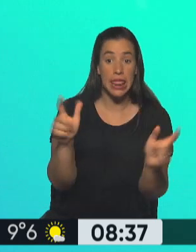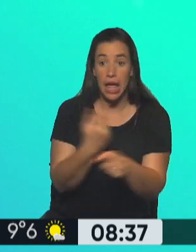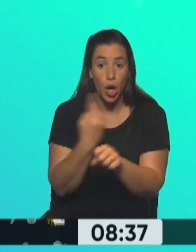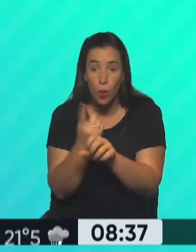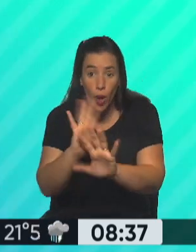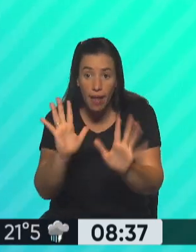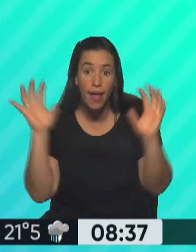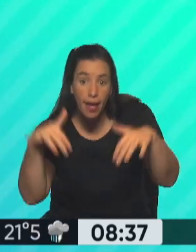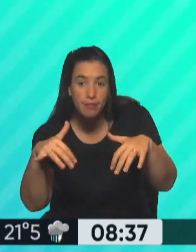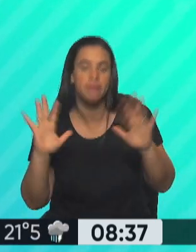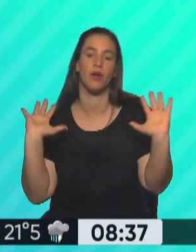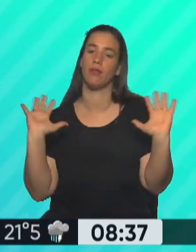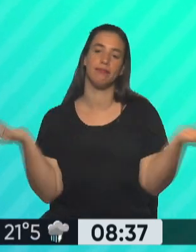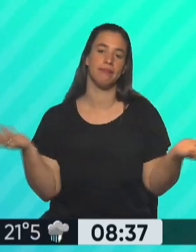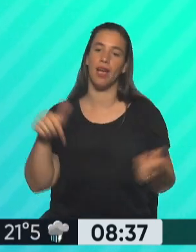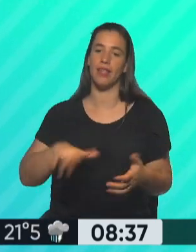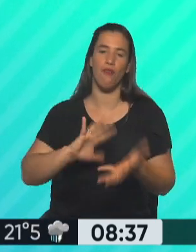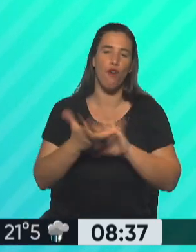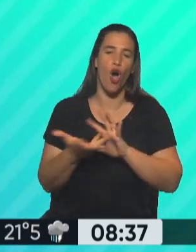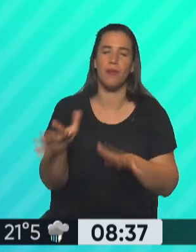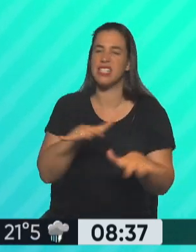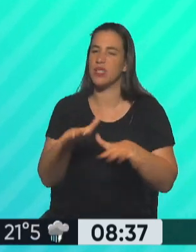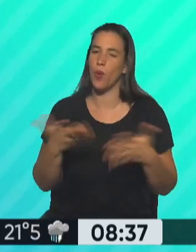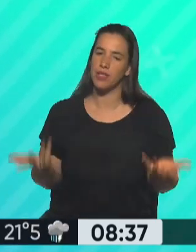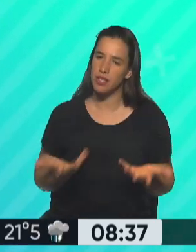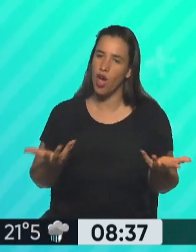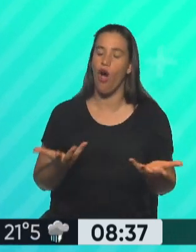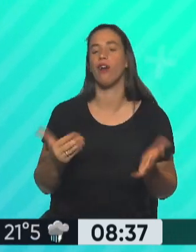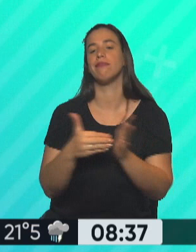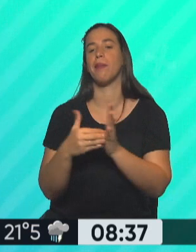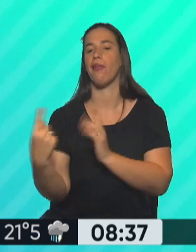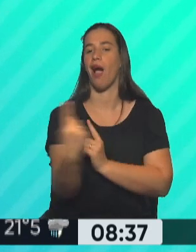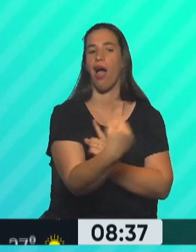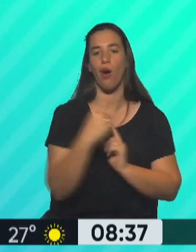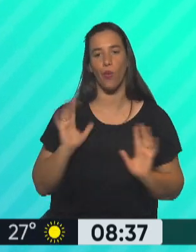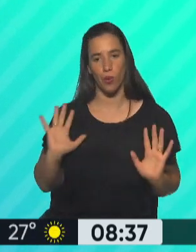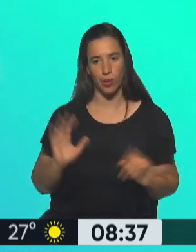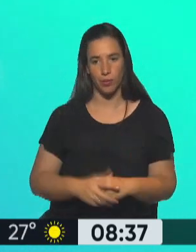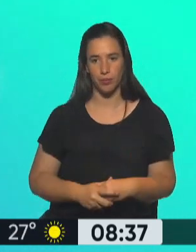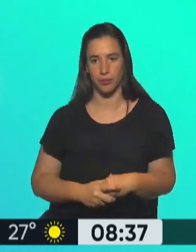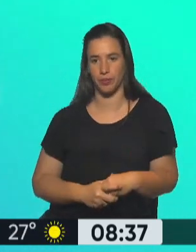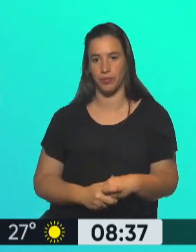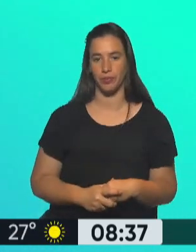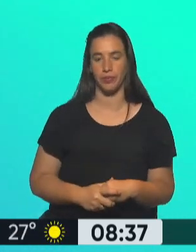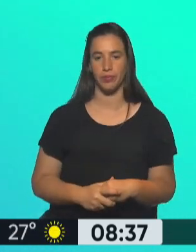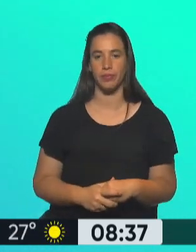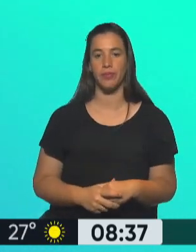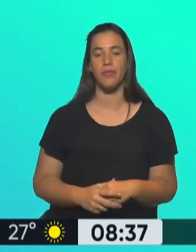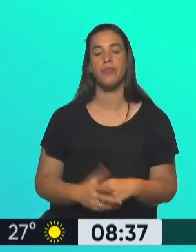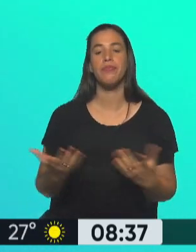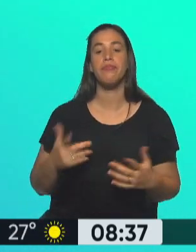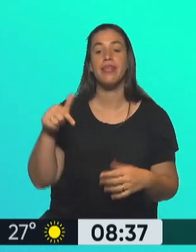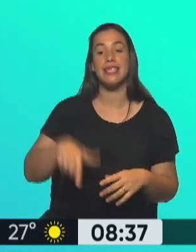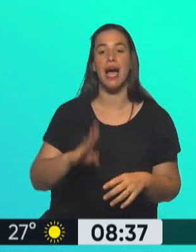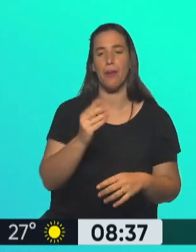No puede haber visitantes, pero de esta manera es una situación que queda un poquito a manos de cada distrito. Ya estamos en el lunes, con los últimos partidos, con